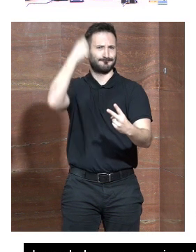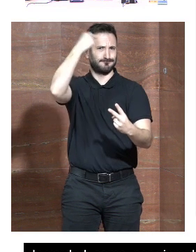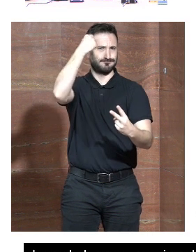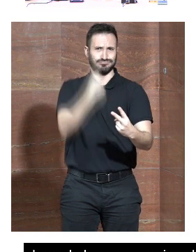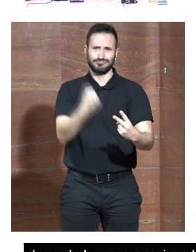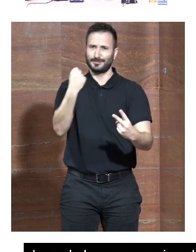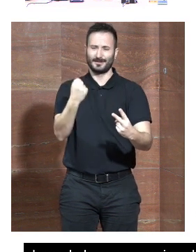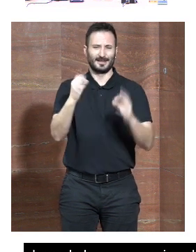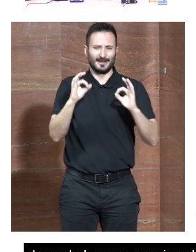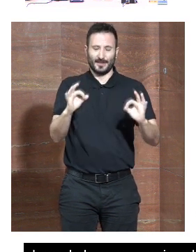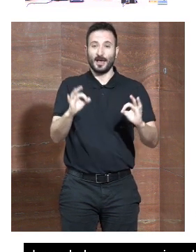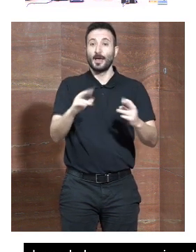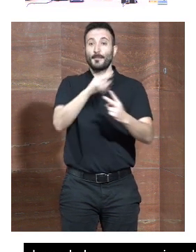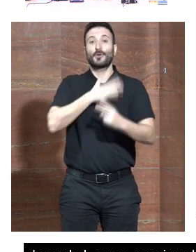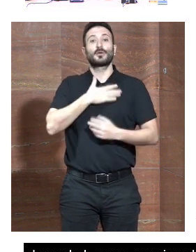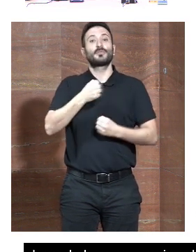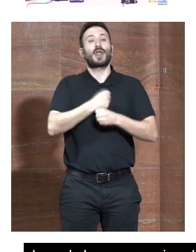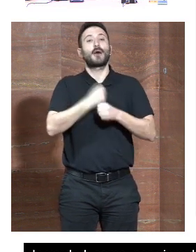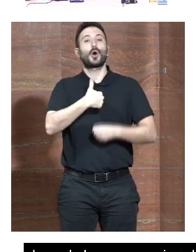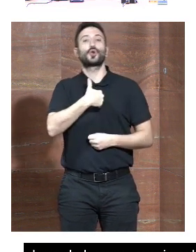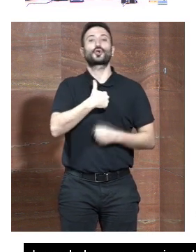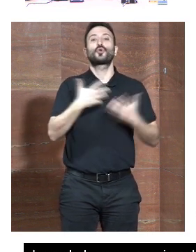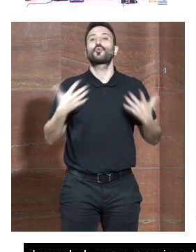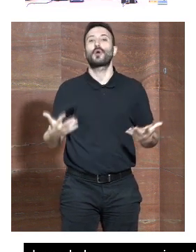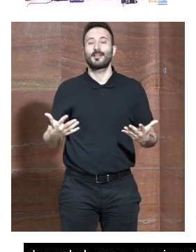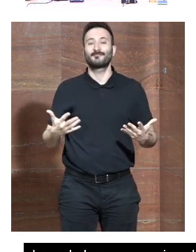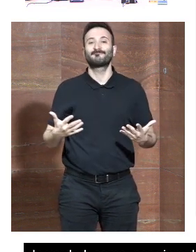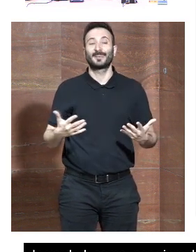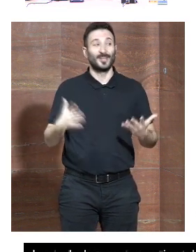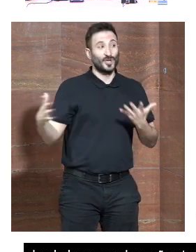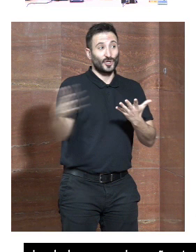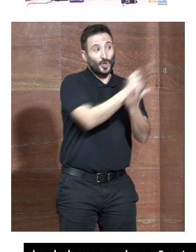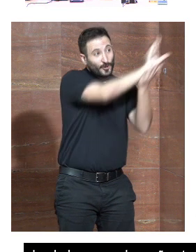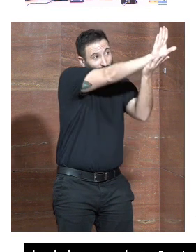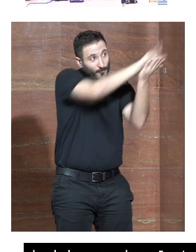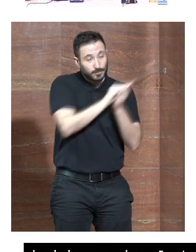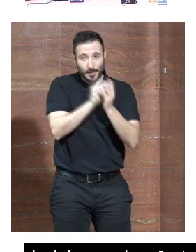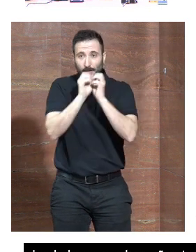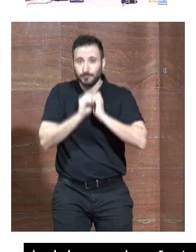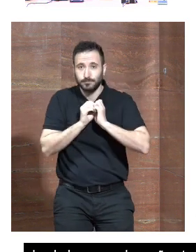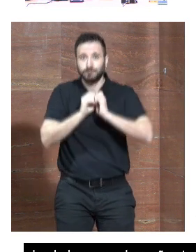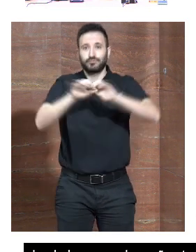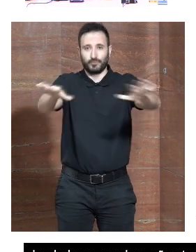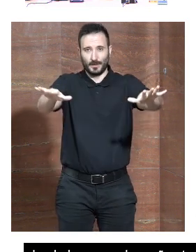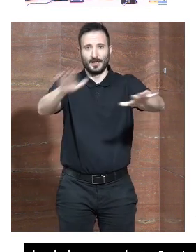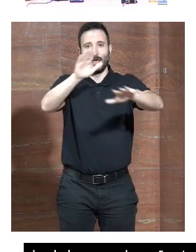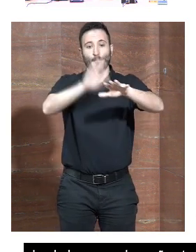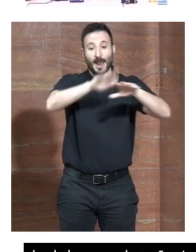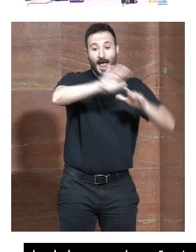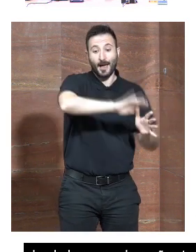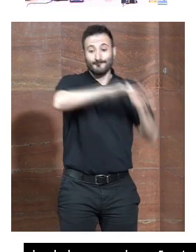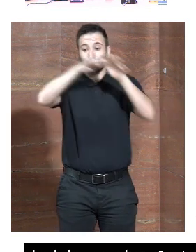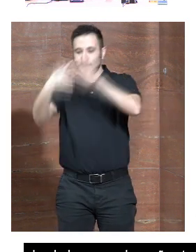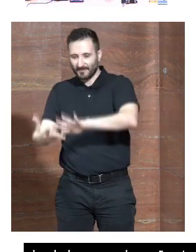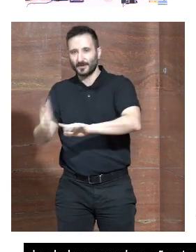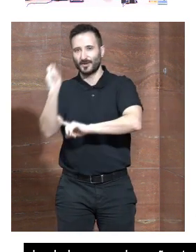mano. Pero ¿cuál es nuestra labor realmente? Difundir todo esto y lograr que se lleve a cabo.